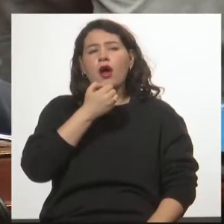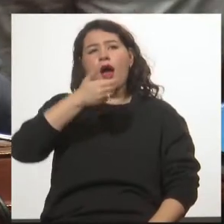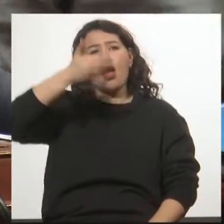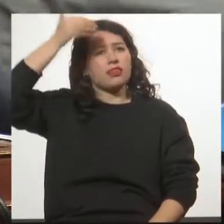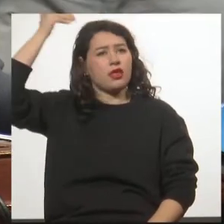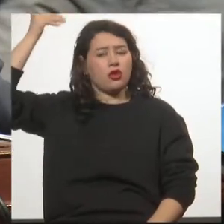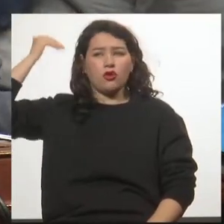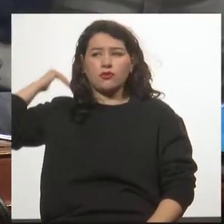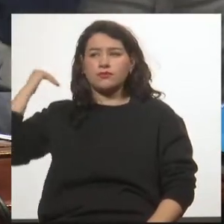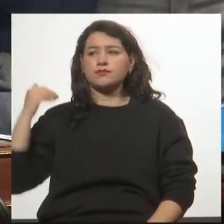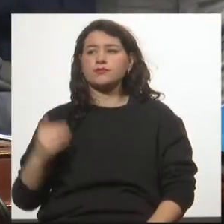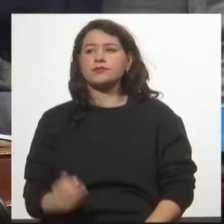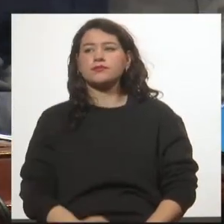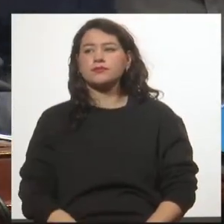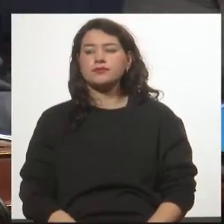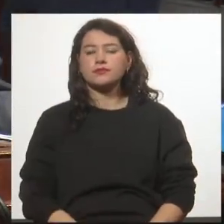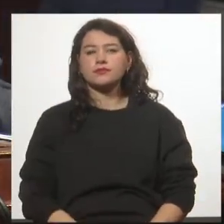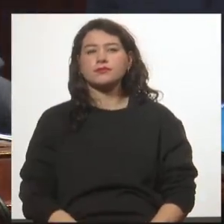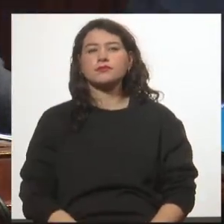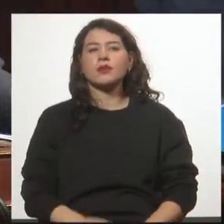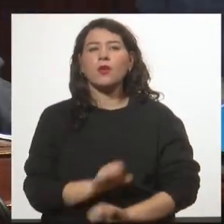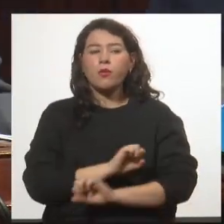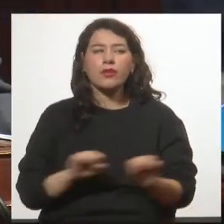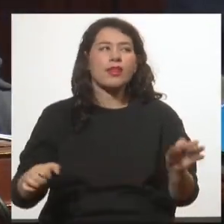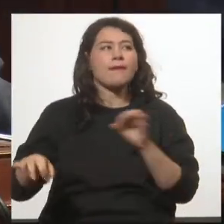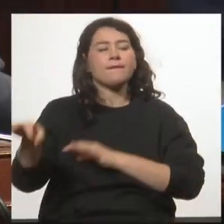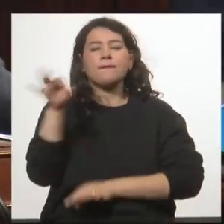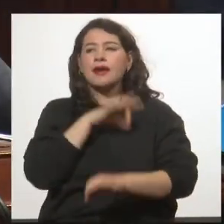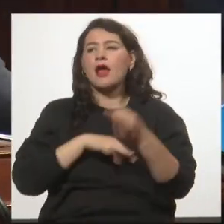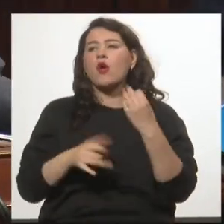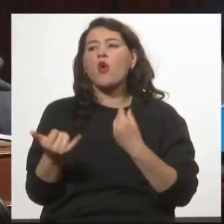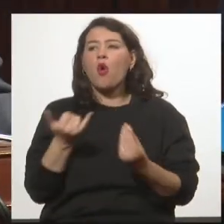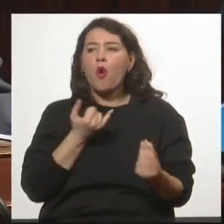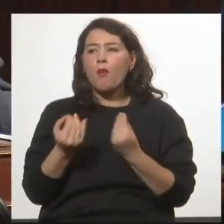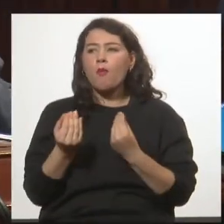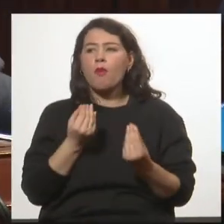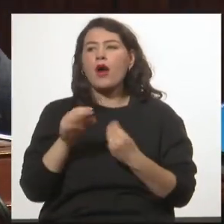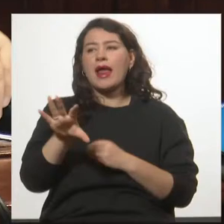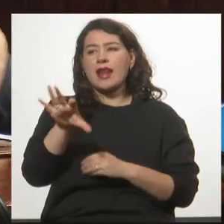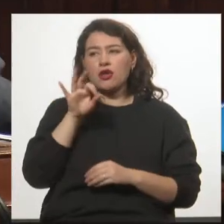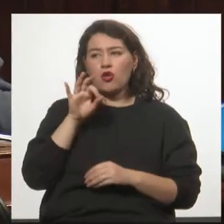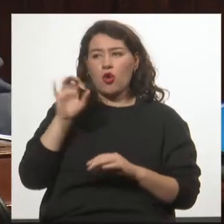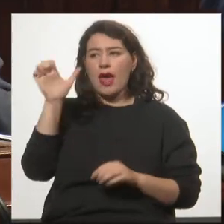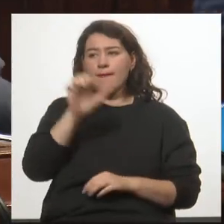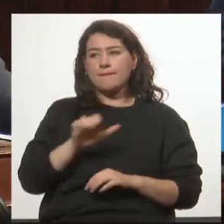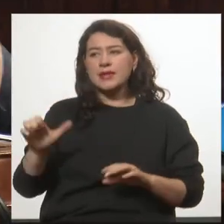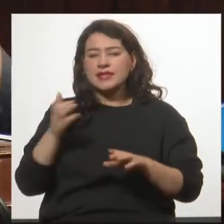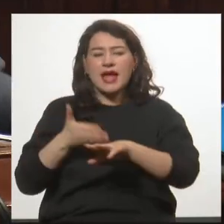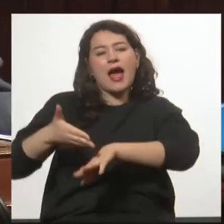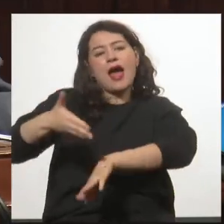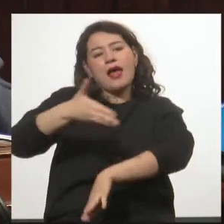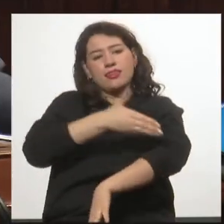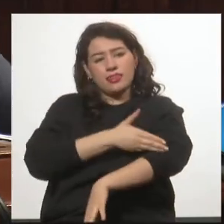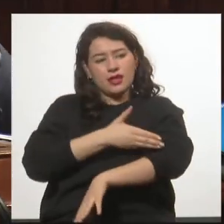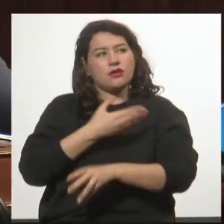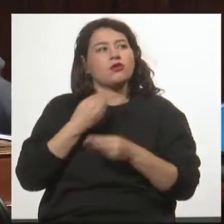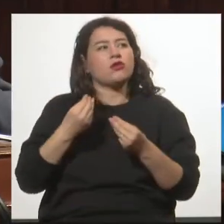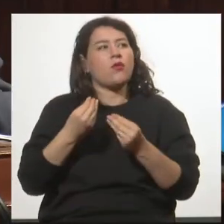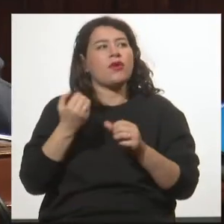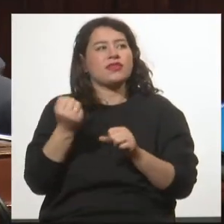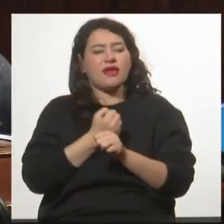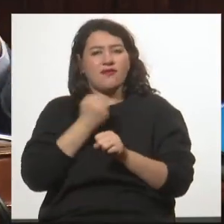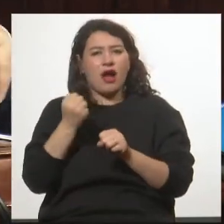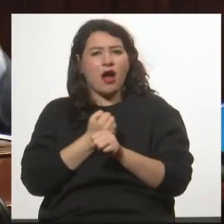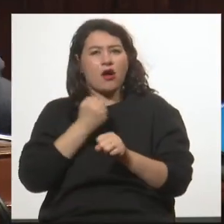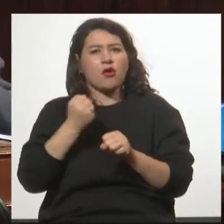anteriores puede explicar cómo fue seleccionada la empresa auditora qué antecedentes tiene la que fue seleccionada qué tarea